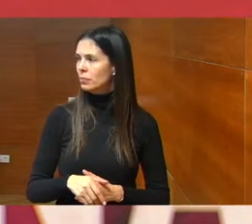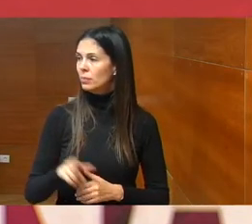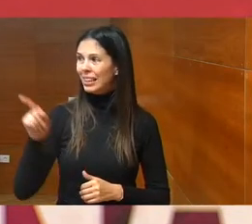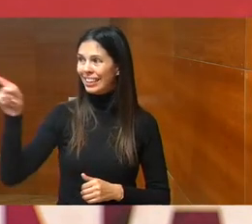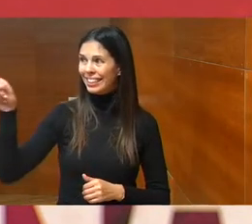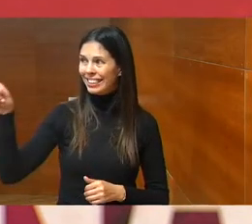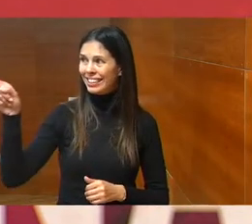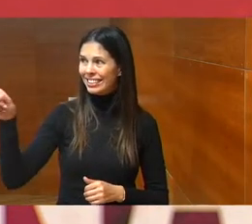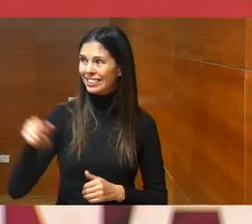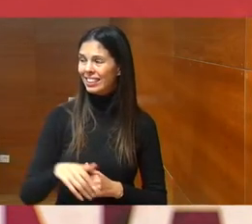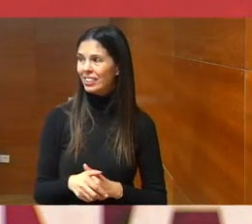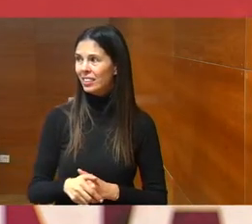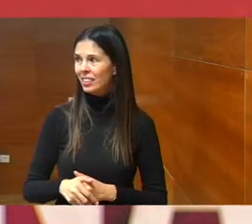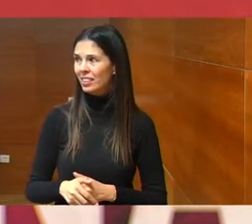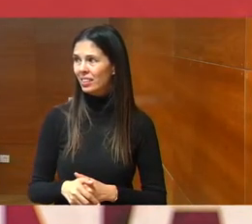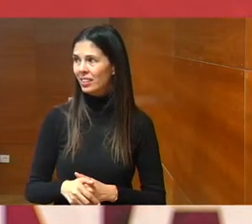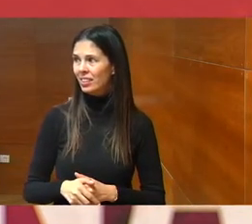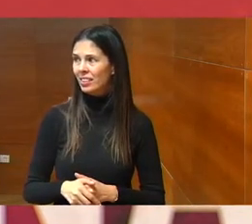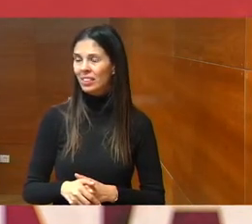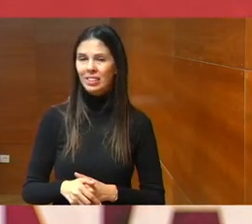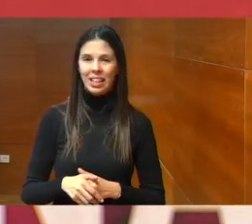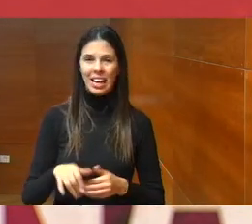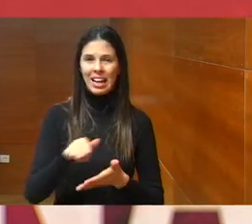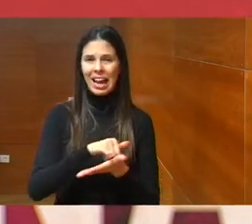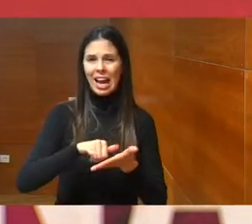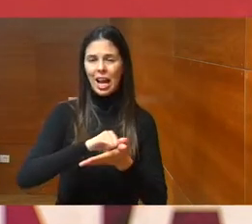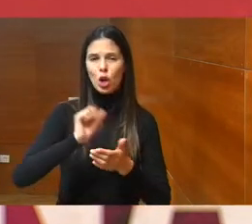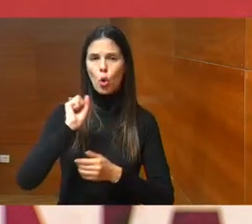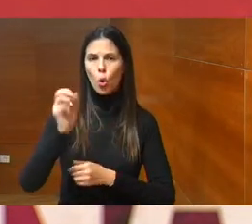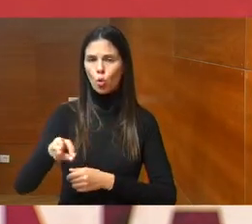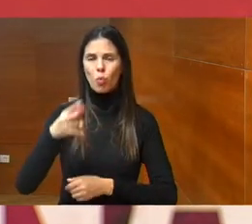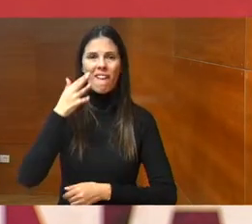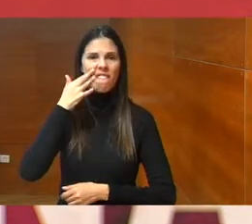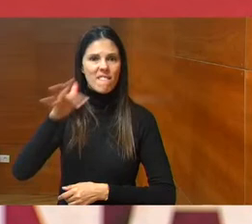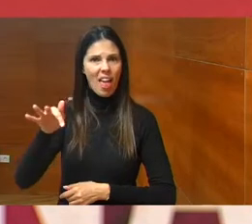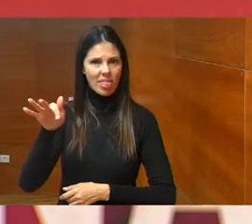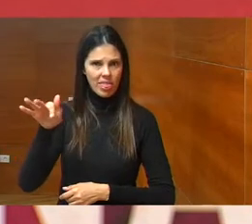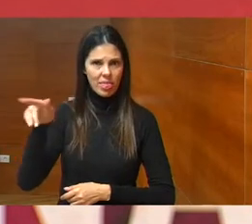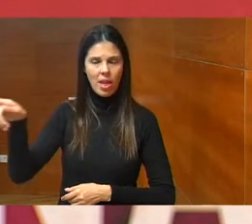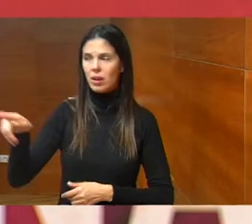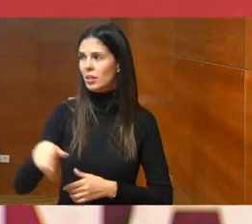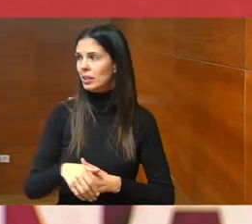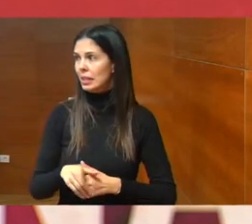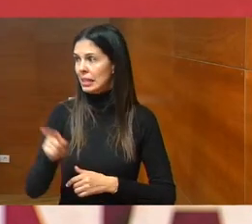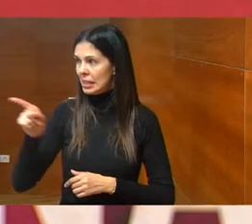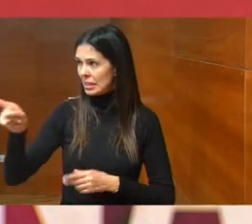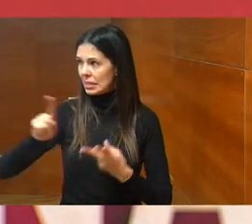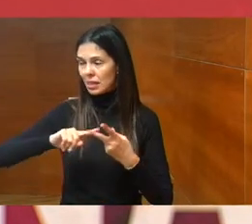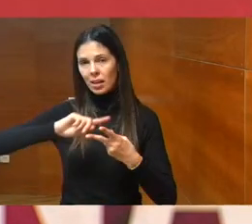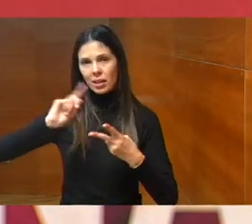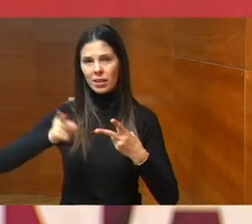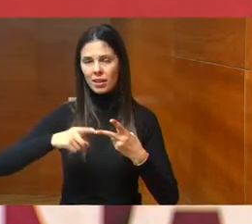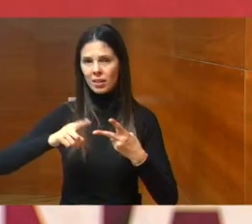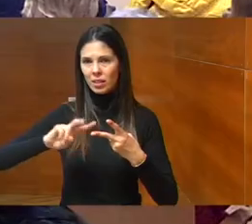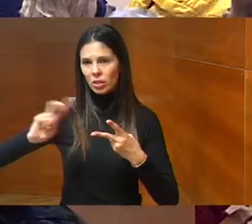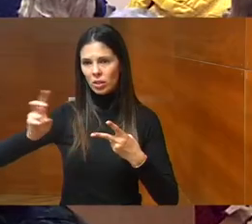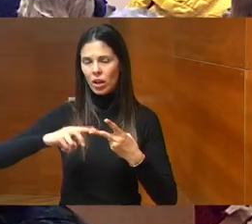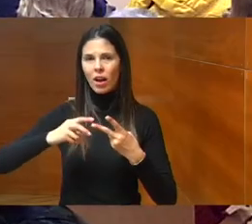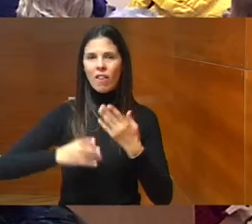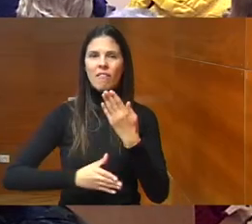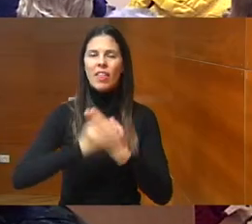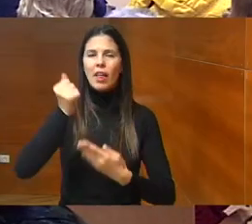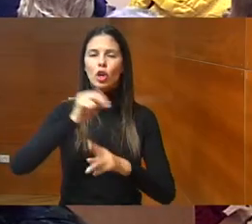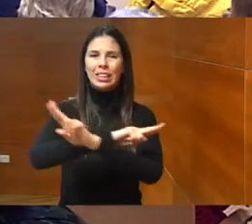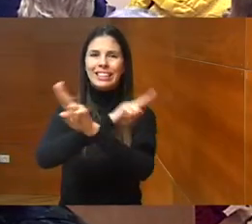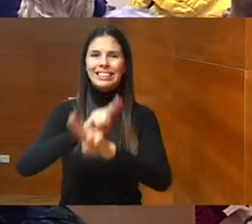ea de Adela aeroclub de Francia francés esta etafay de la